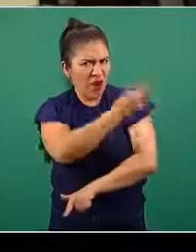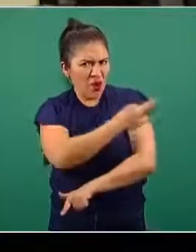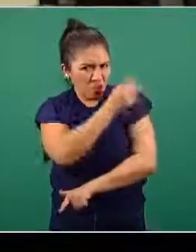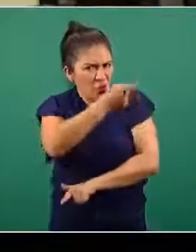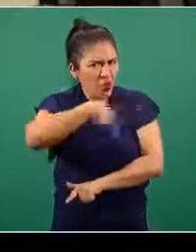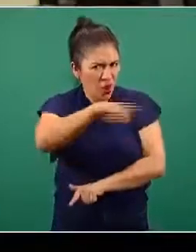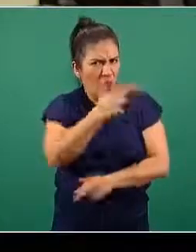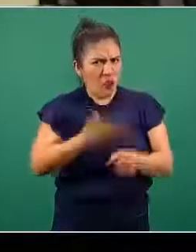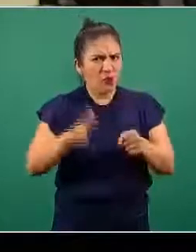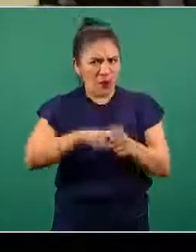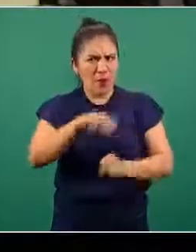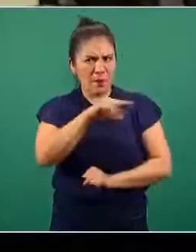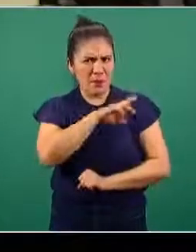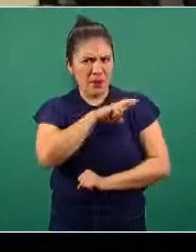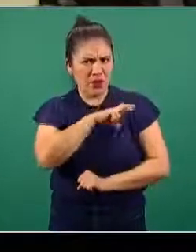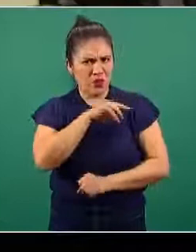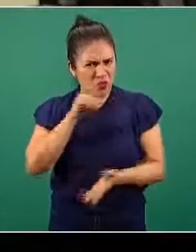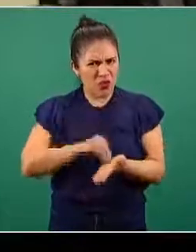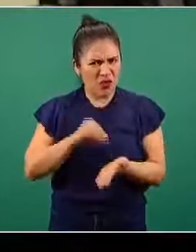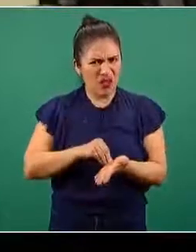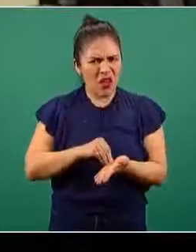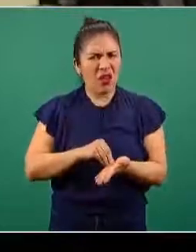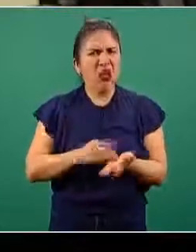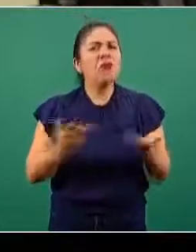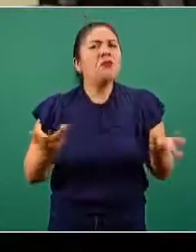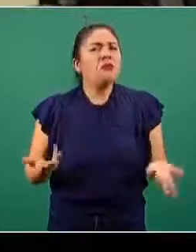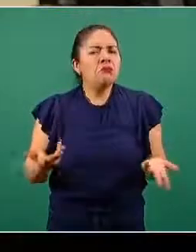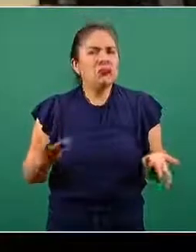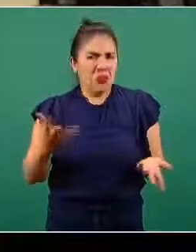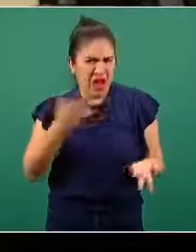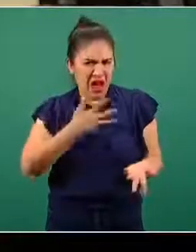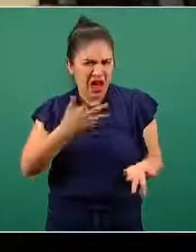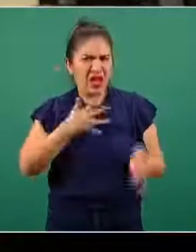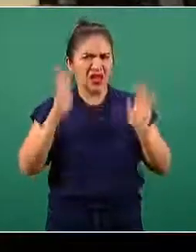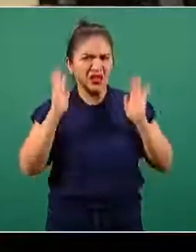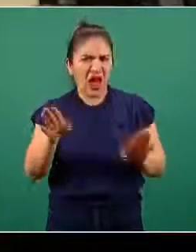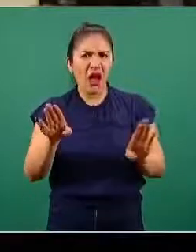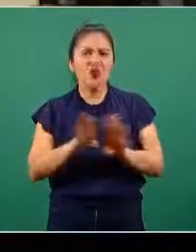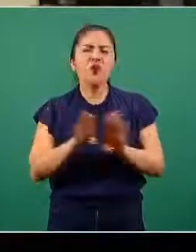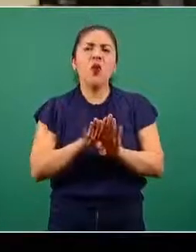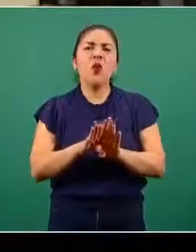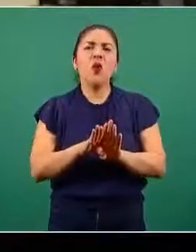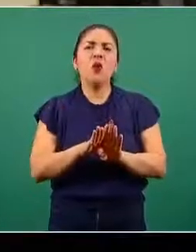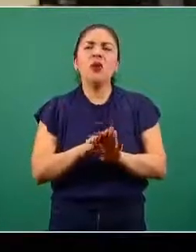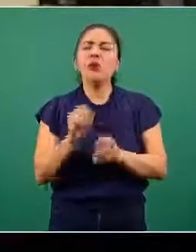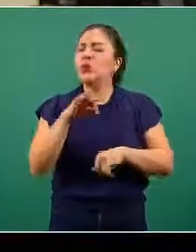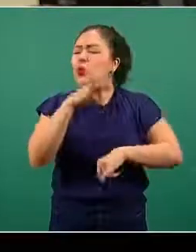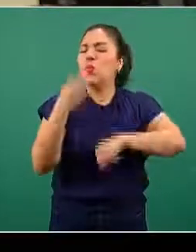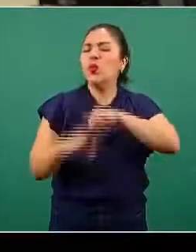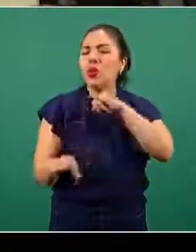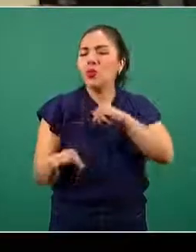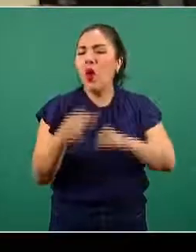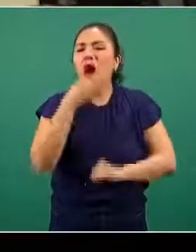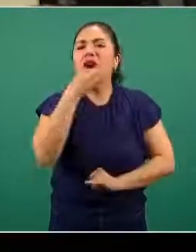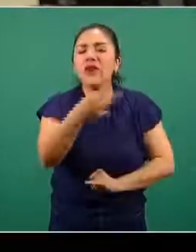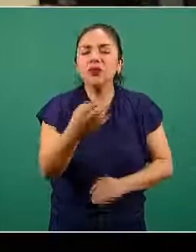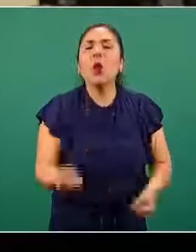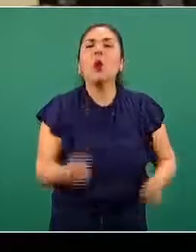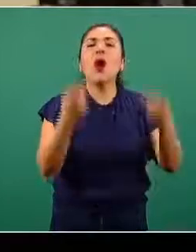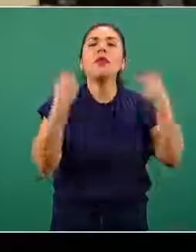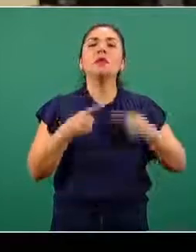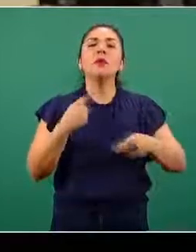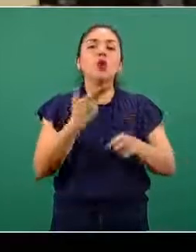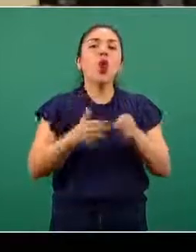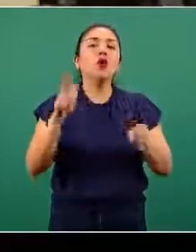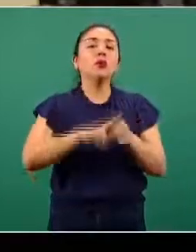estos hospitales? ¿Cuál es si es que cuenta con el corte más reciente de cuántos trabajadores de